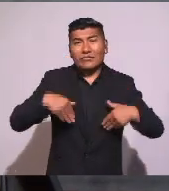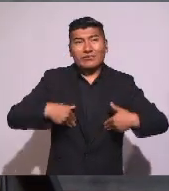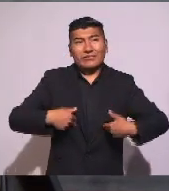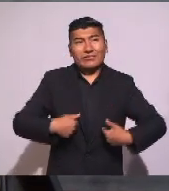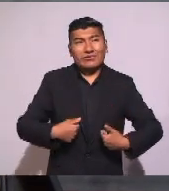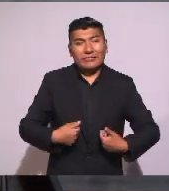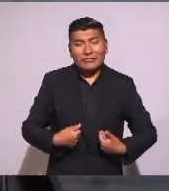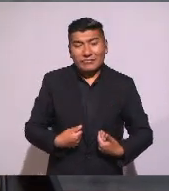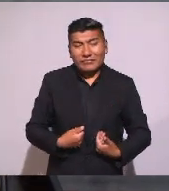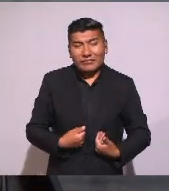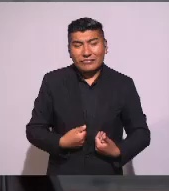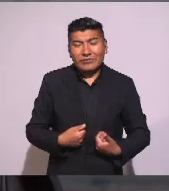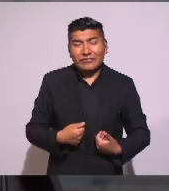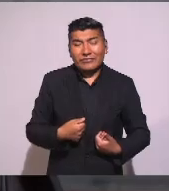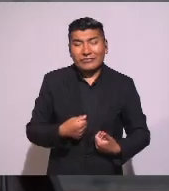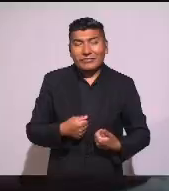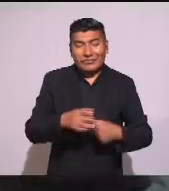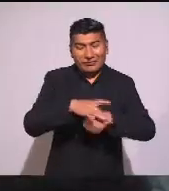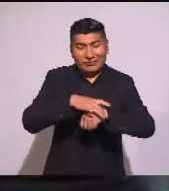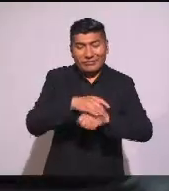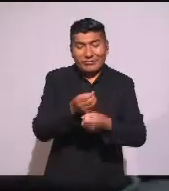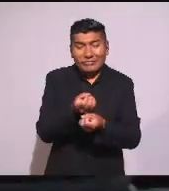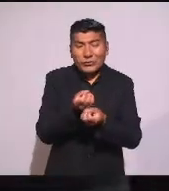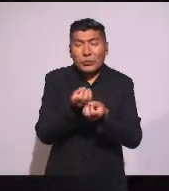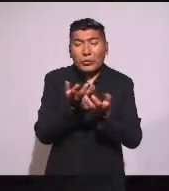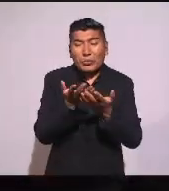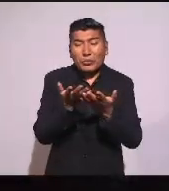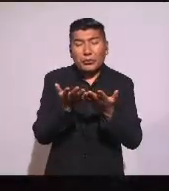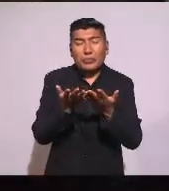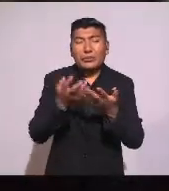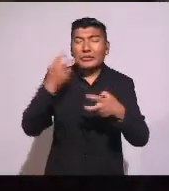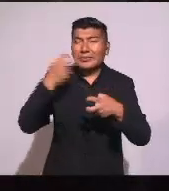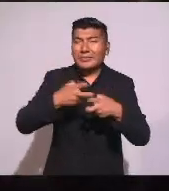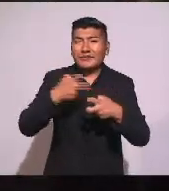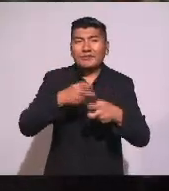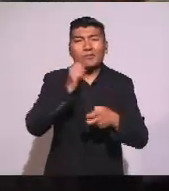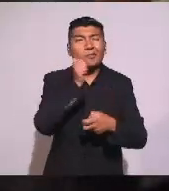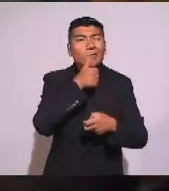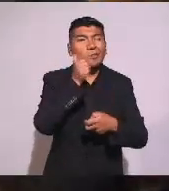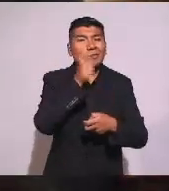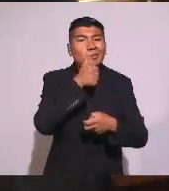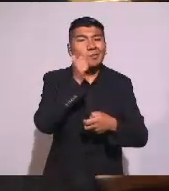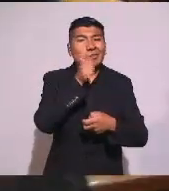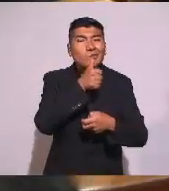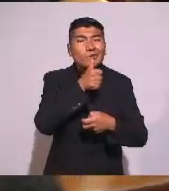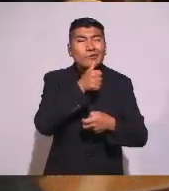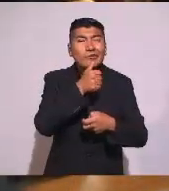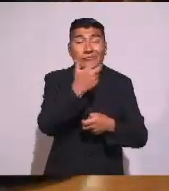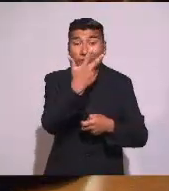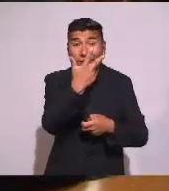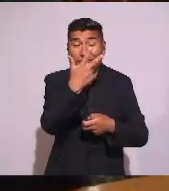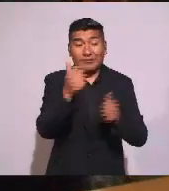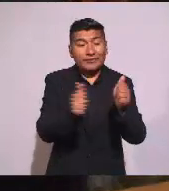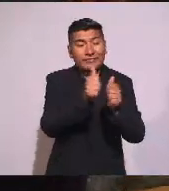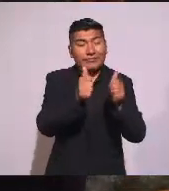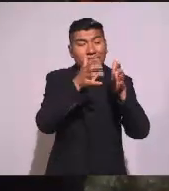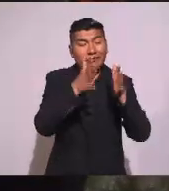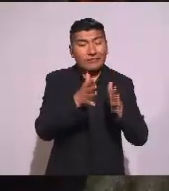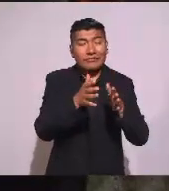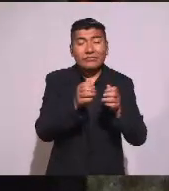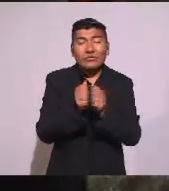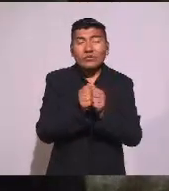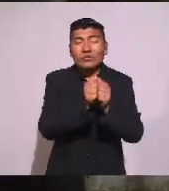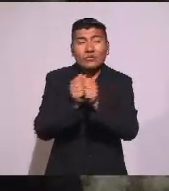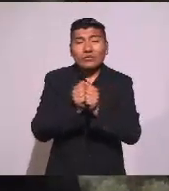polvo del camino encuentra las dificultades diarias y así los tres apóstoles juntos a los demás